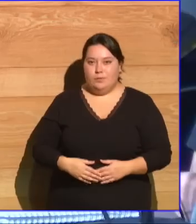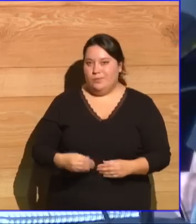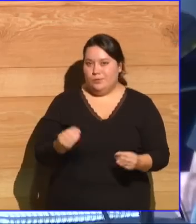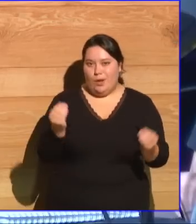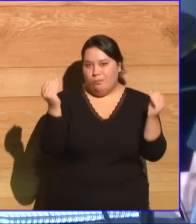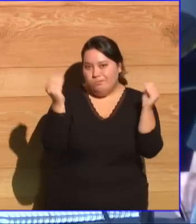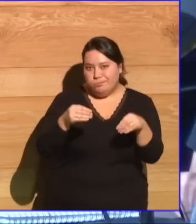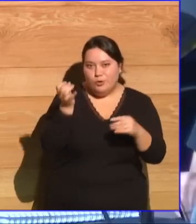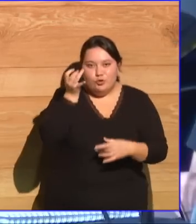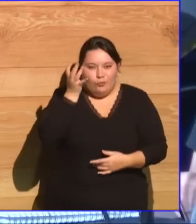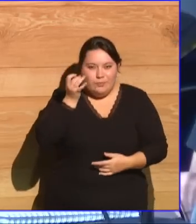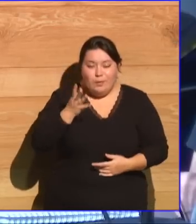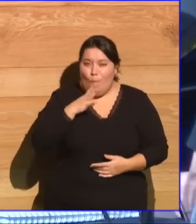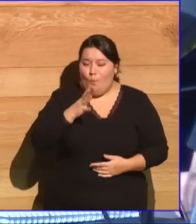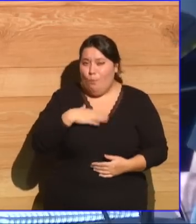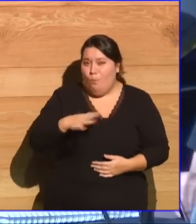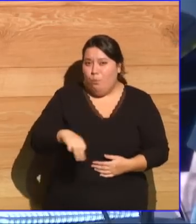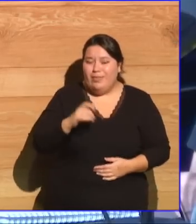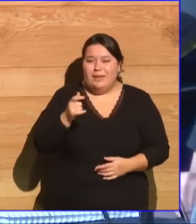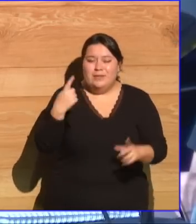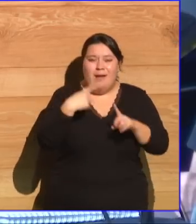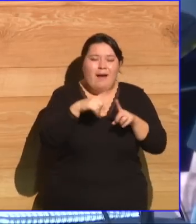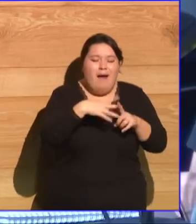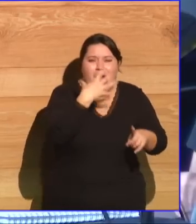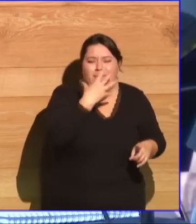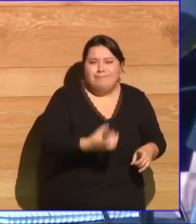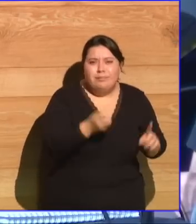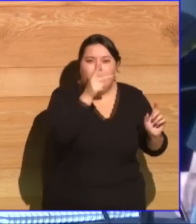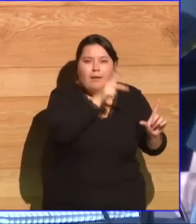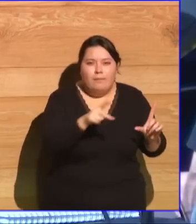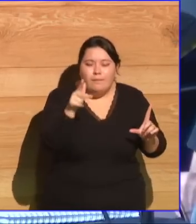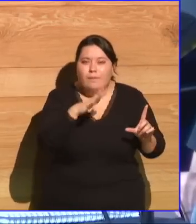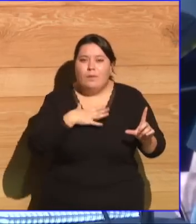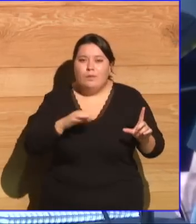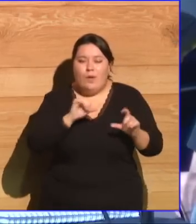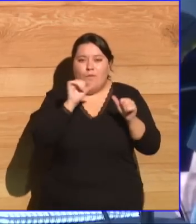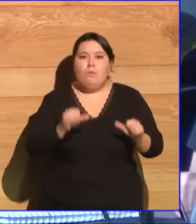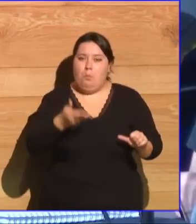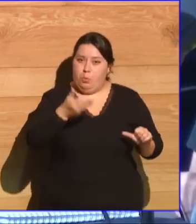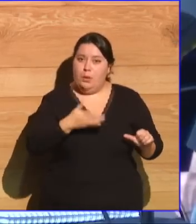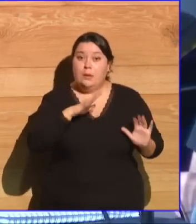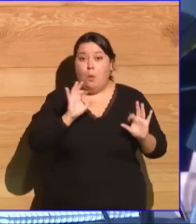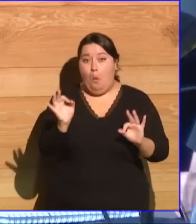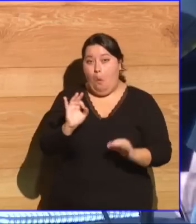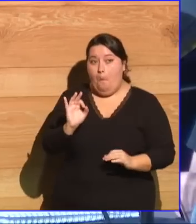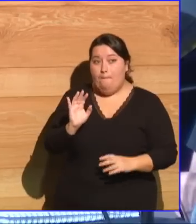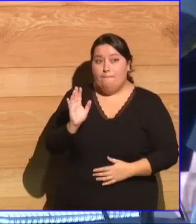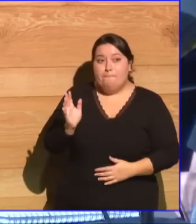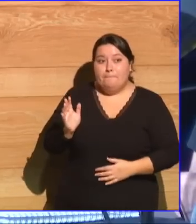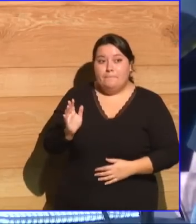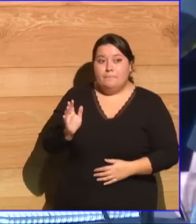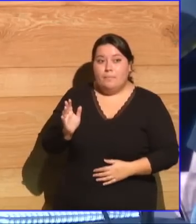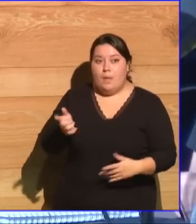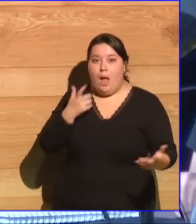absolutamente estúpido, porque se puede filmar una tragedia de forma completamente irrelevante y se puede